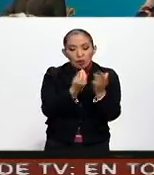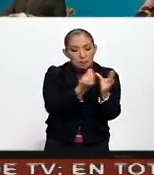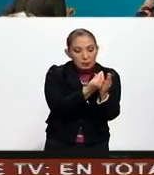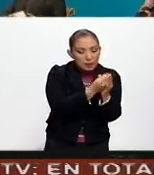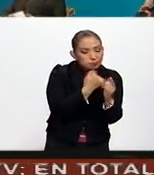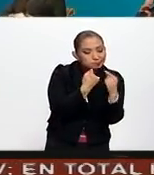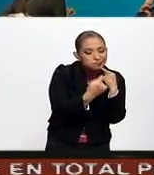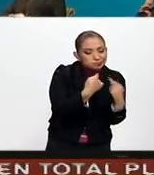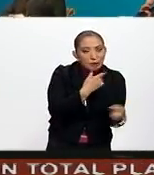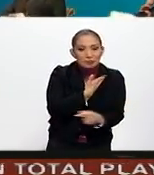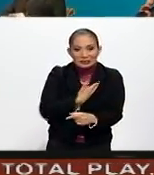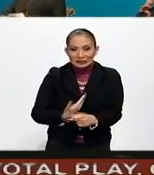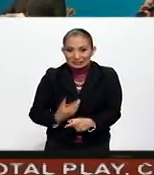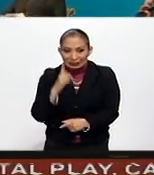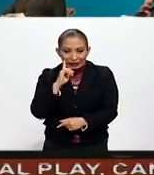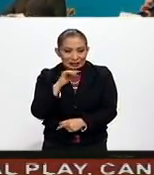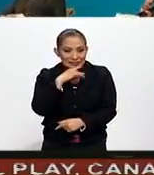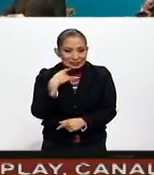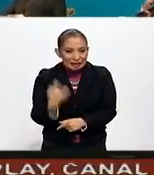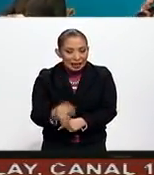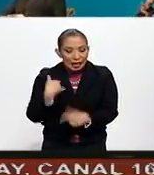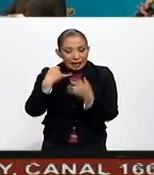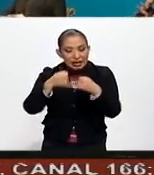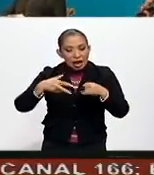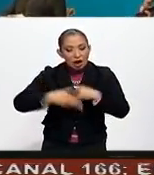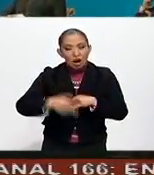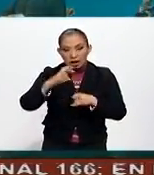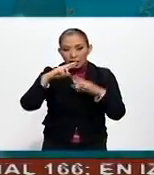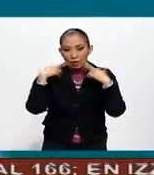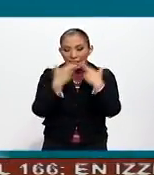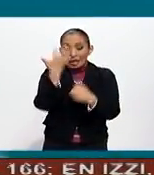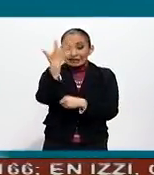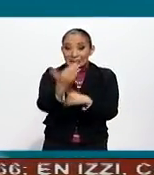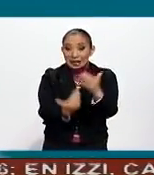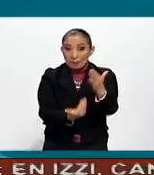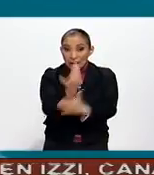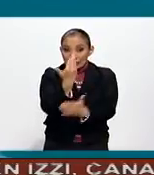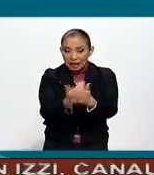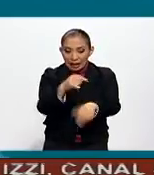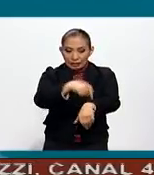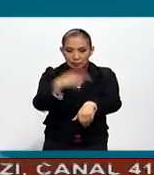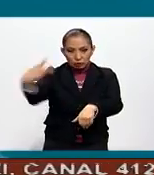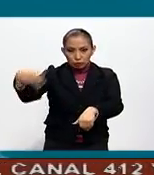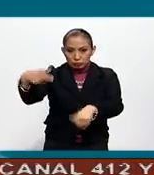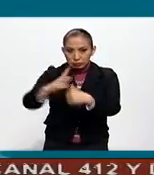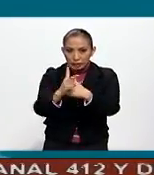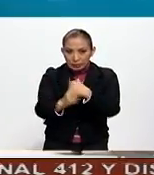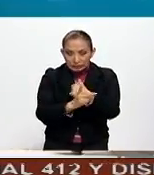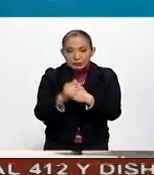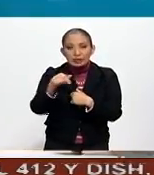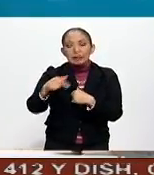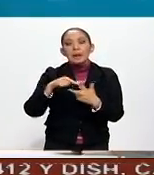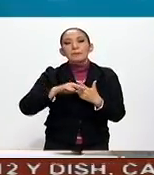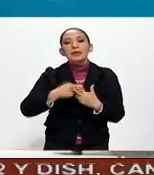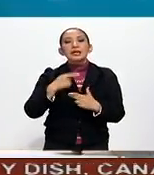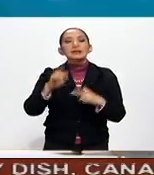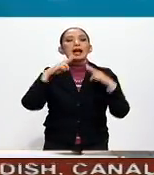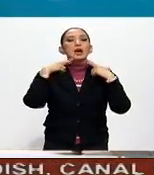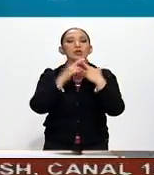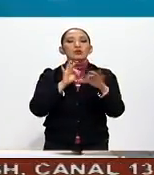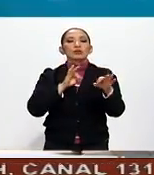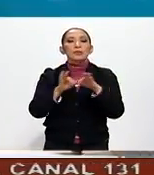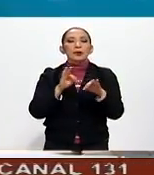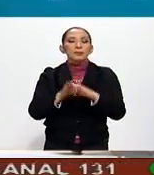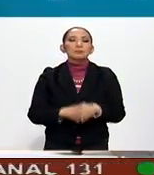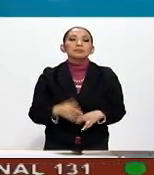privada. La presidenta de Chile, Michelle Bachelet, inaugurará la cumbre a las 10 de la mañana, tiempo local, y dará paso a la sesión de